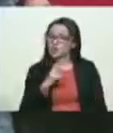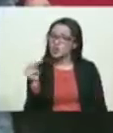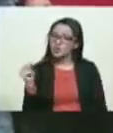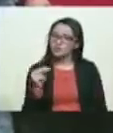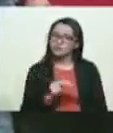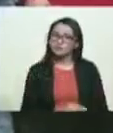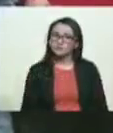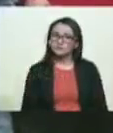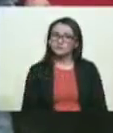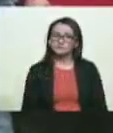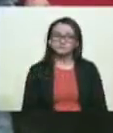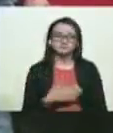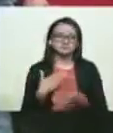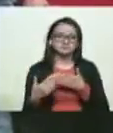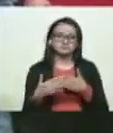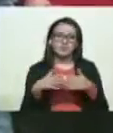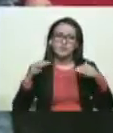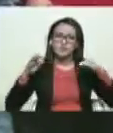si llueve